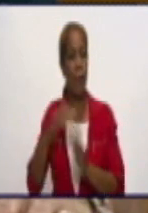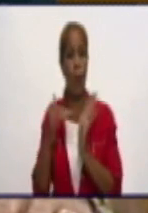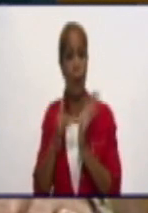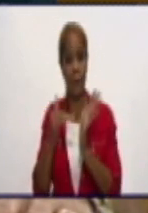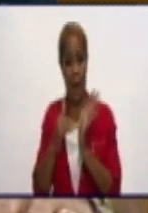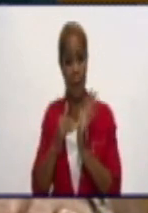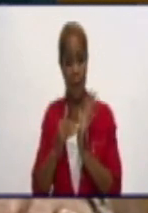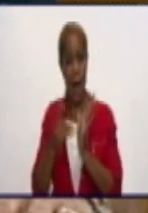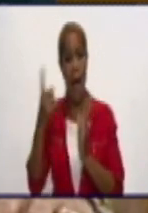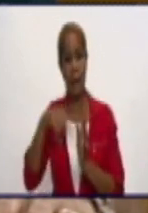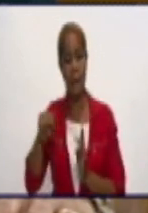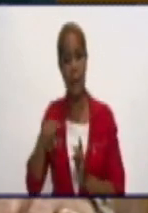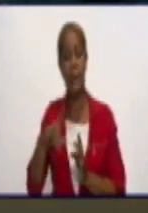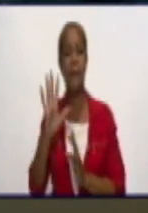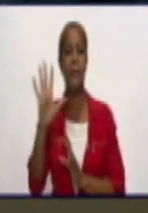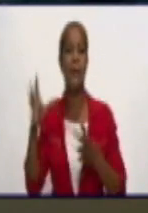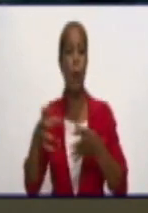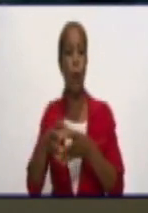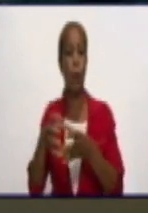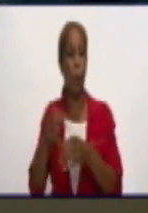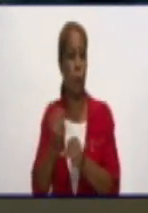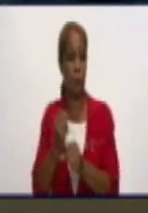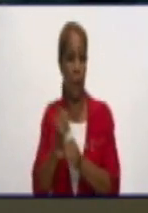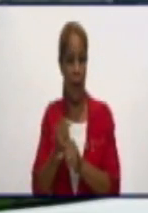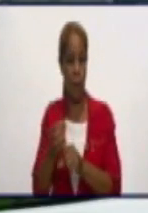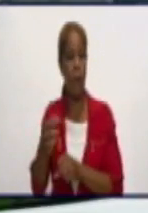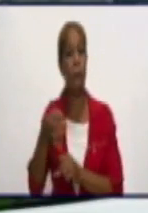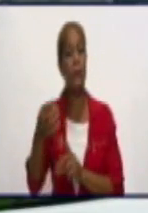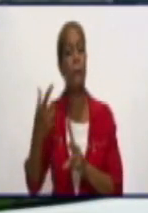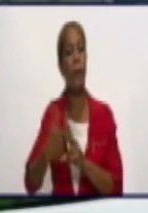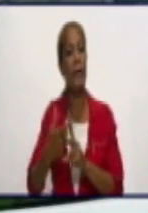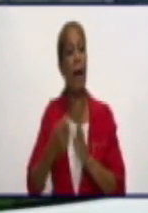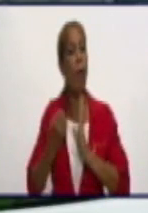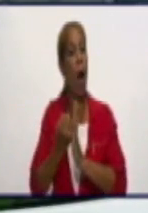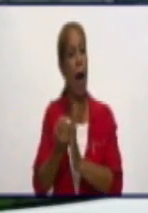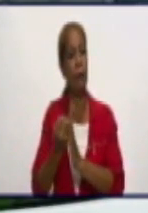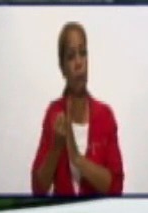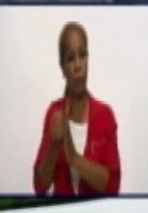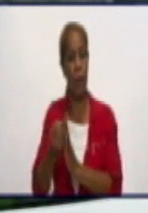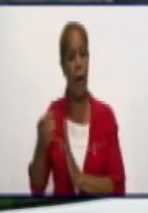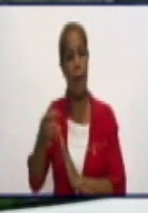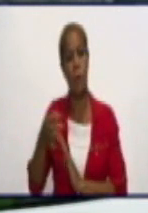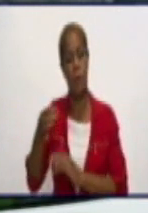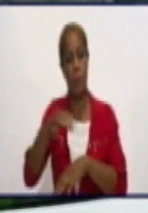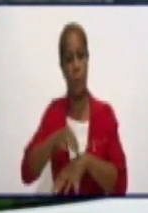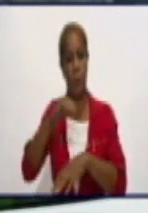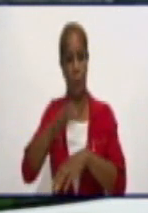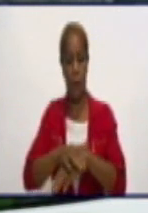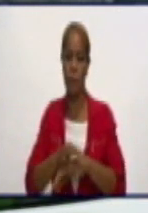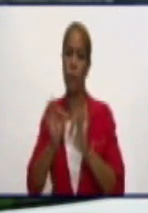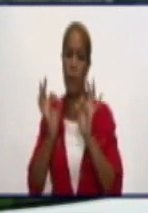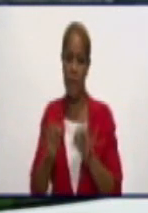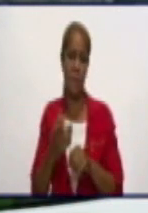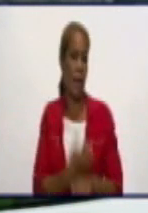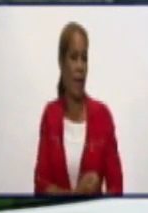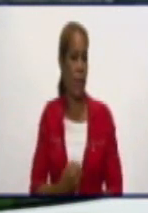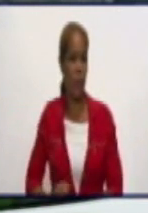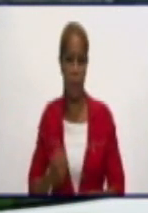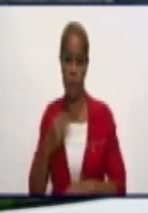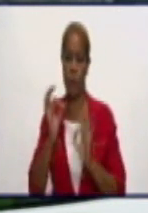apoyar en Río Cauto. Es el esfuerzo titánico que hacen siempre los trabajadores de la empresa